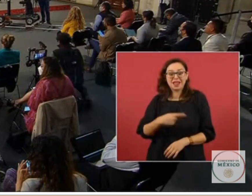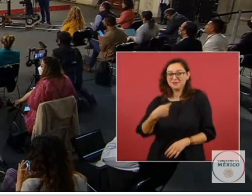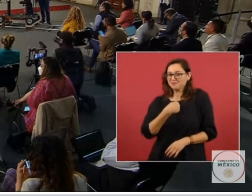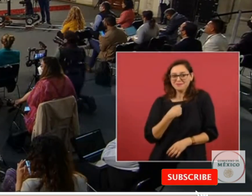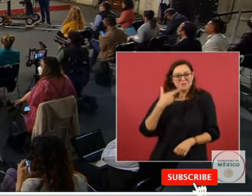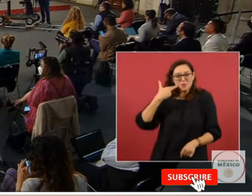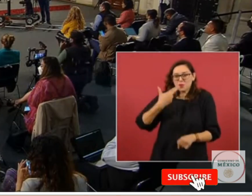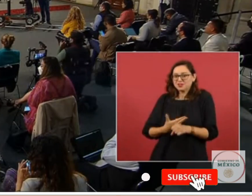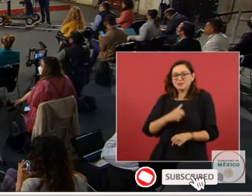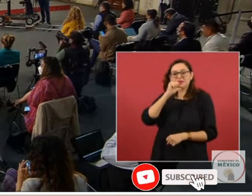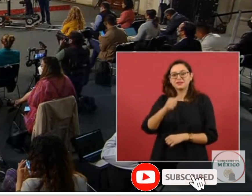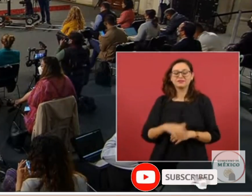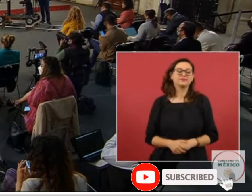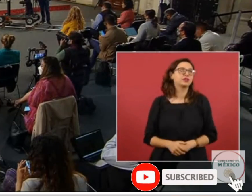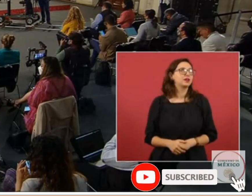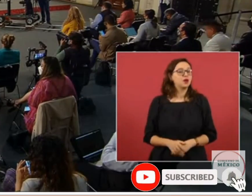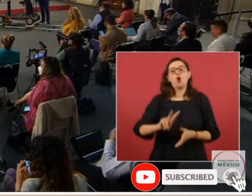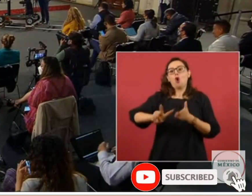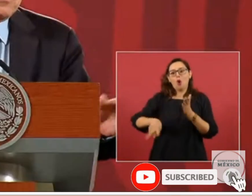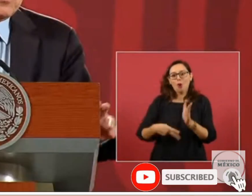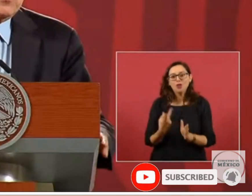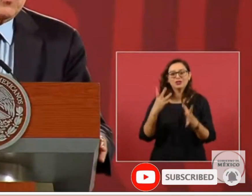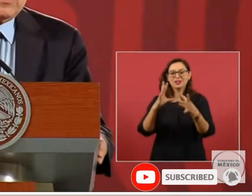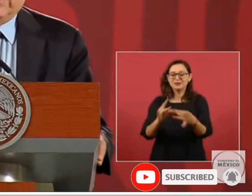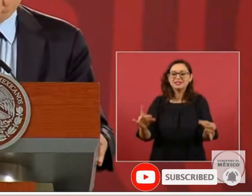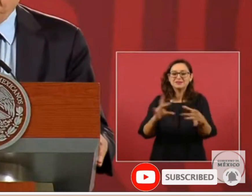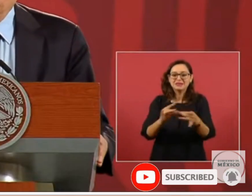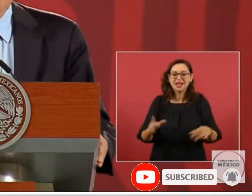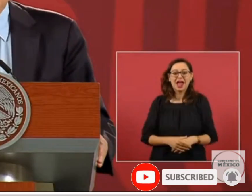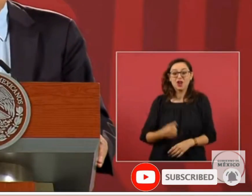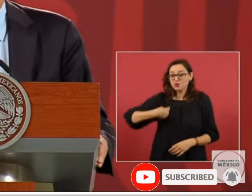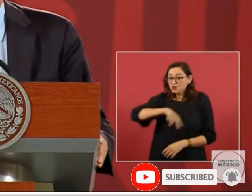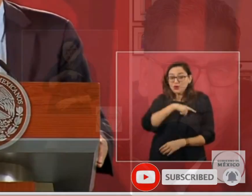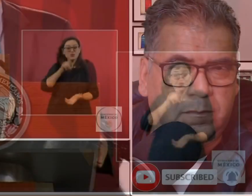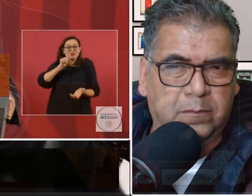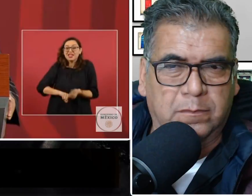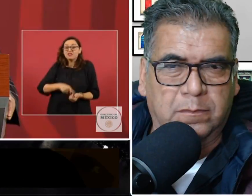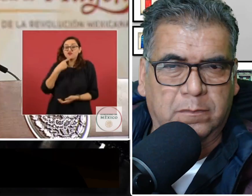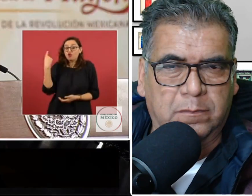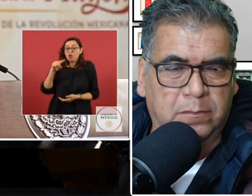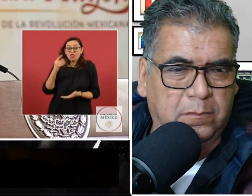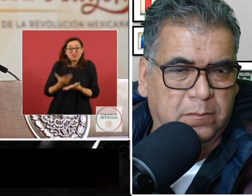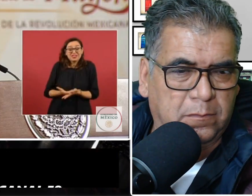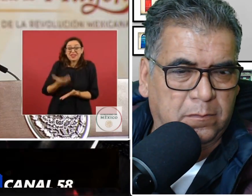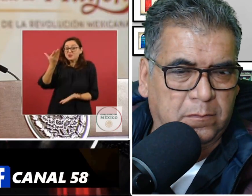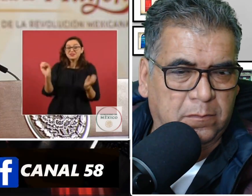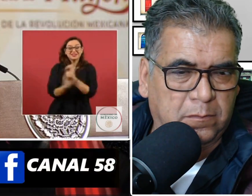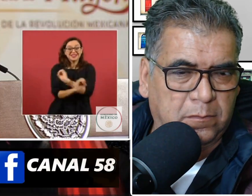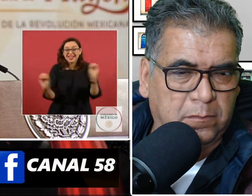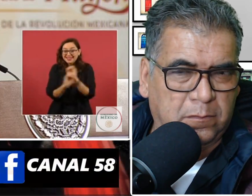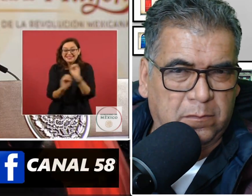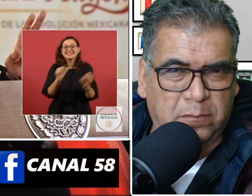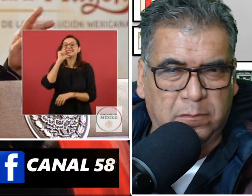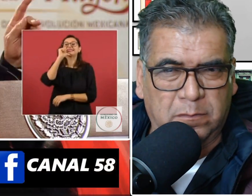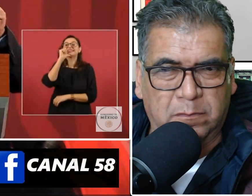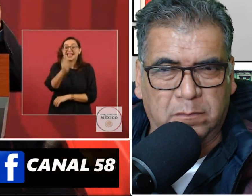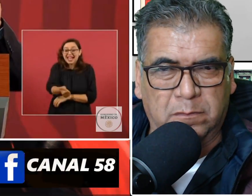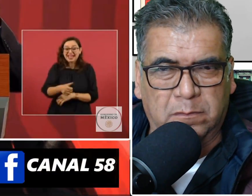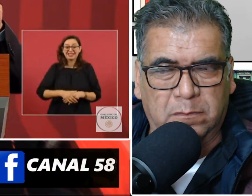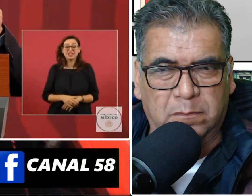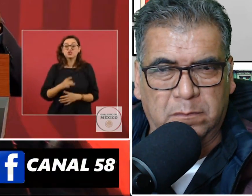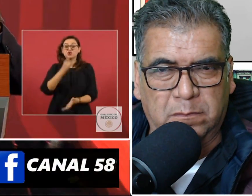Con los abogados del licenciado Peña Nieto, personalmente respecto a esta investigación? No sé quiénes sean